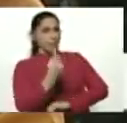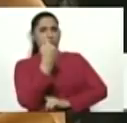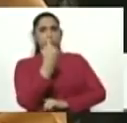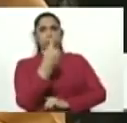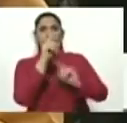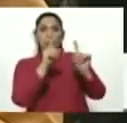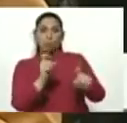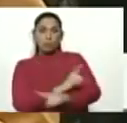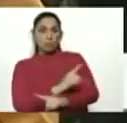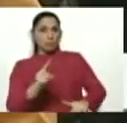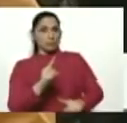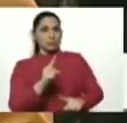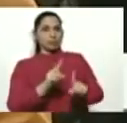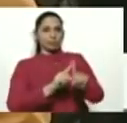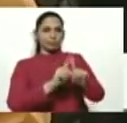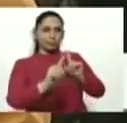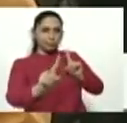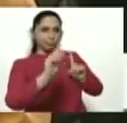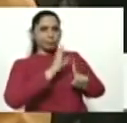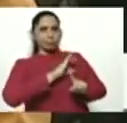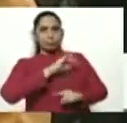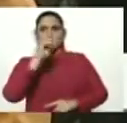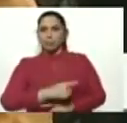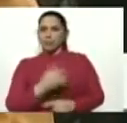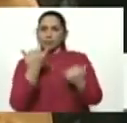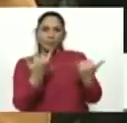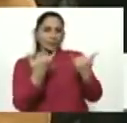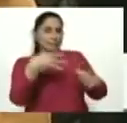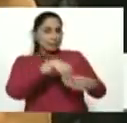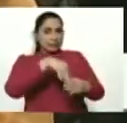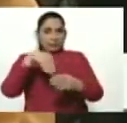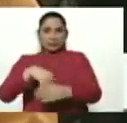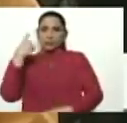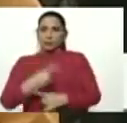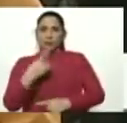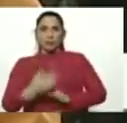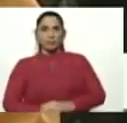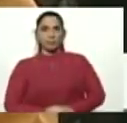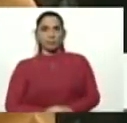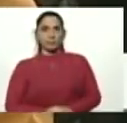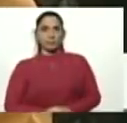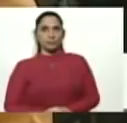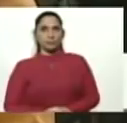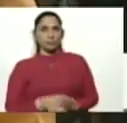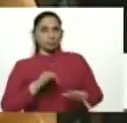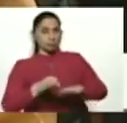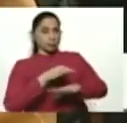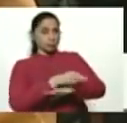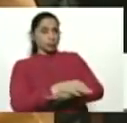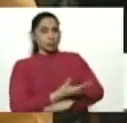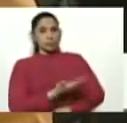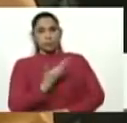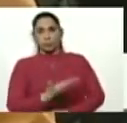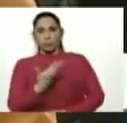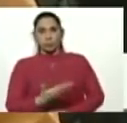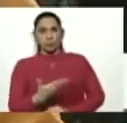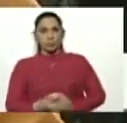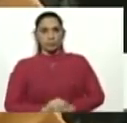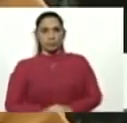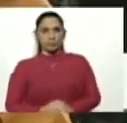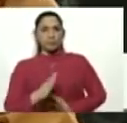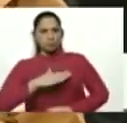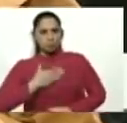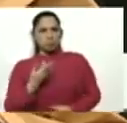pruebas rápidas, el aislamiento, presidente, la cuarentena que se haga en estos municipios, muy importante para